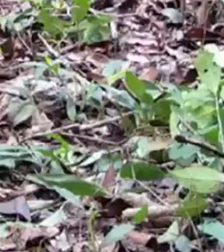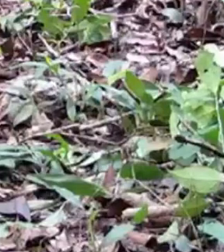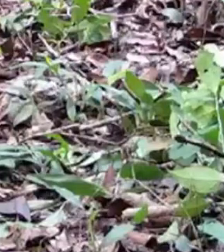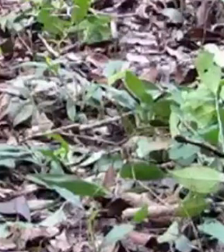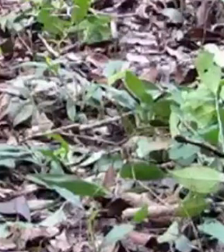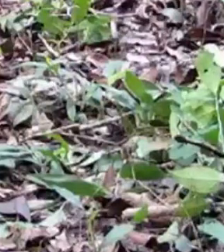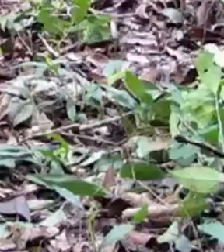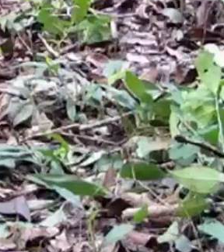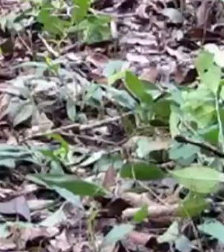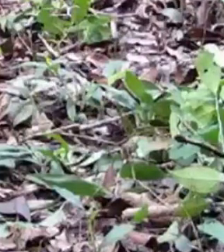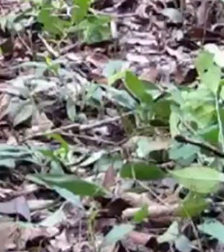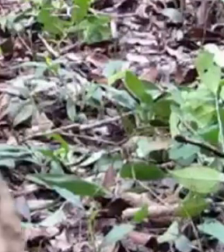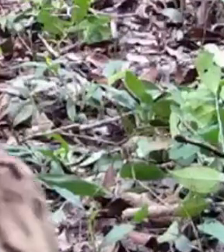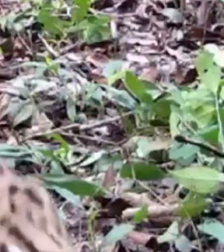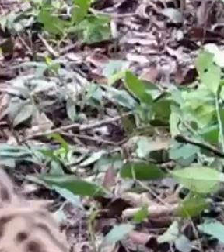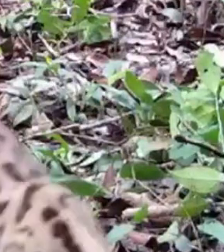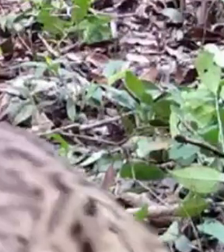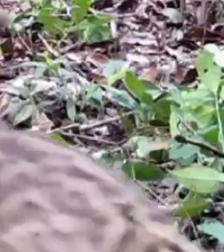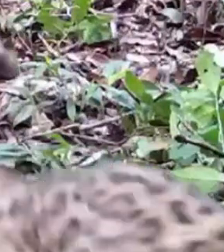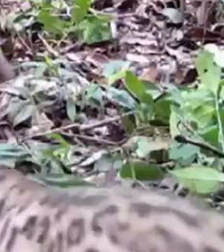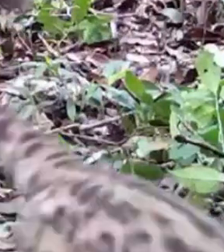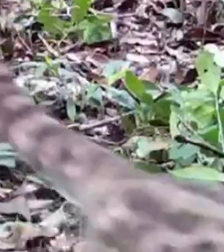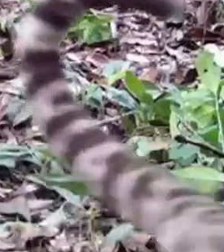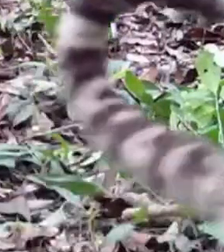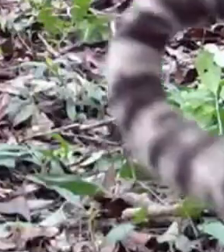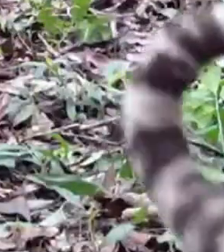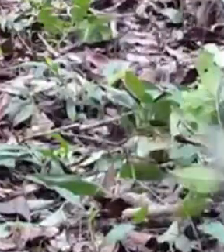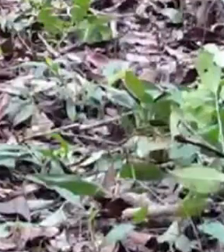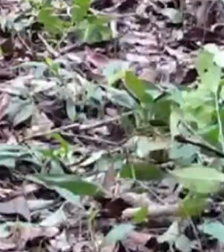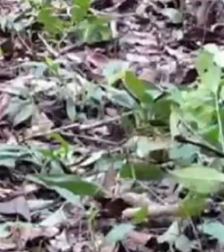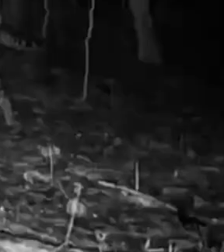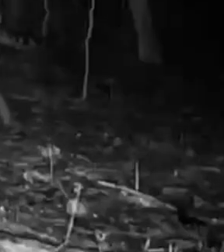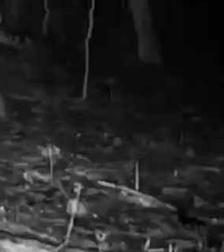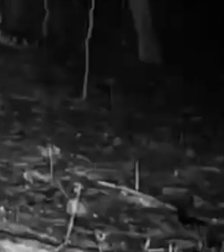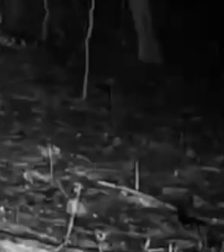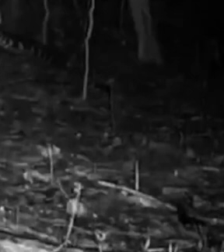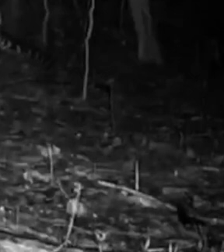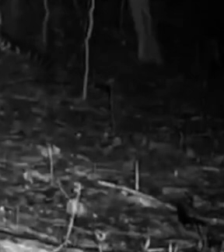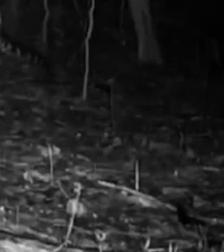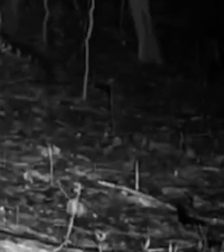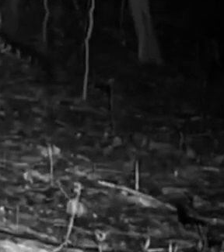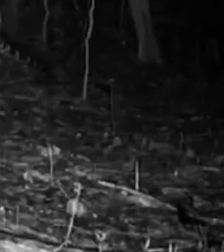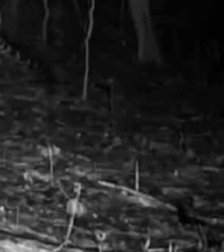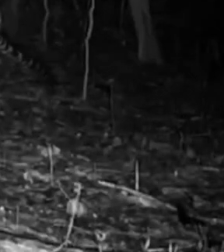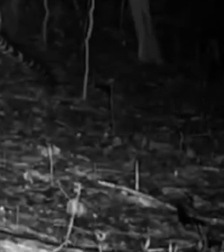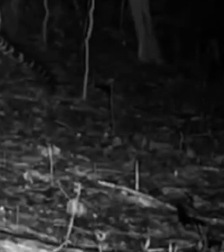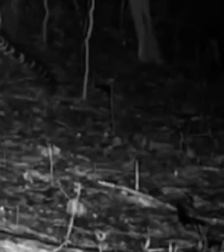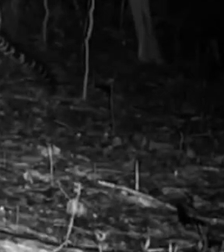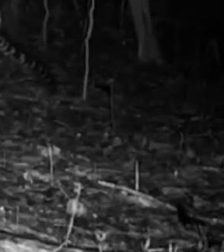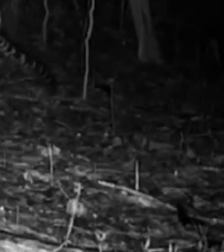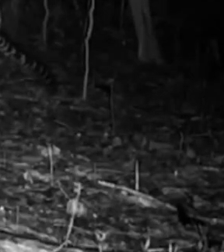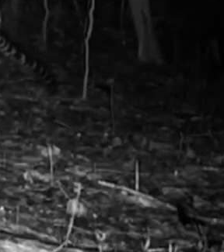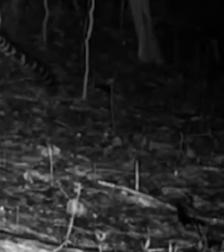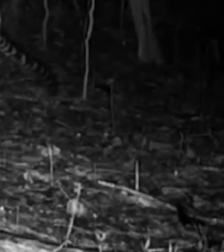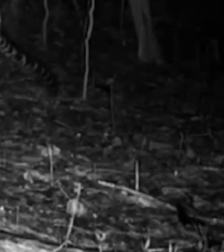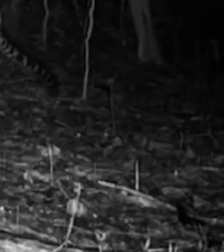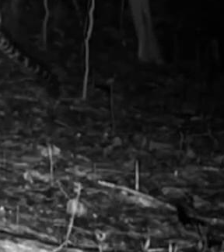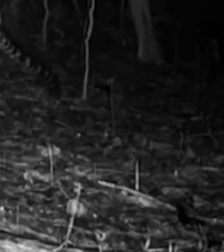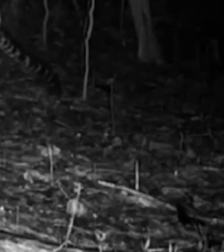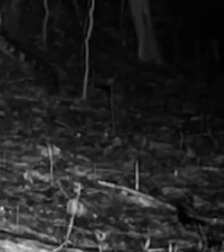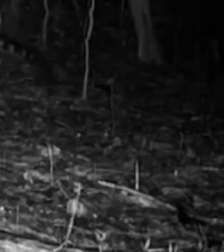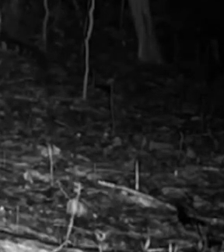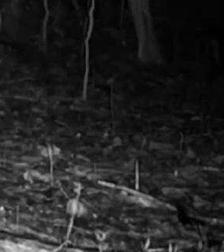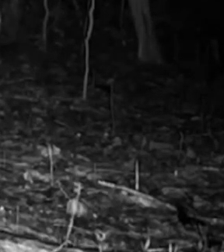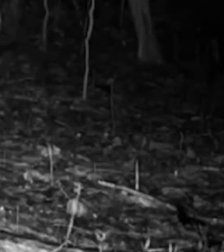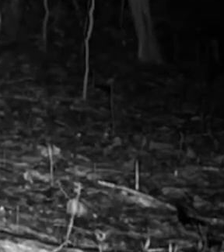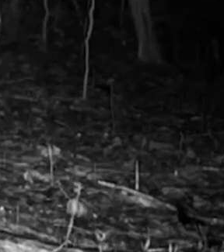con la preservación de la biodiversidad en los ecosistemas de la zona. Actualmente se realizan los monitoreos de cada uno de